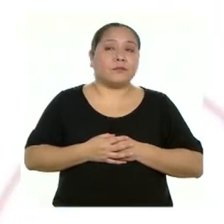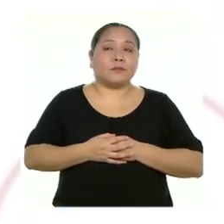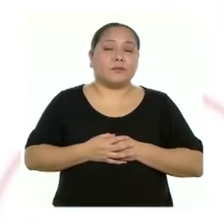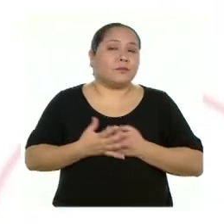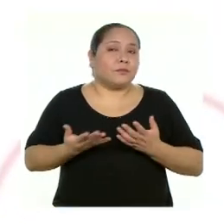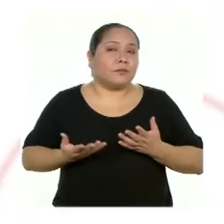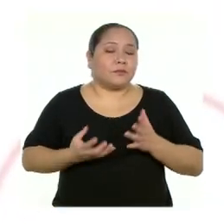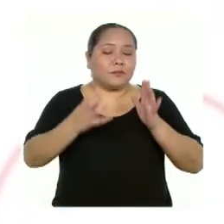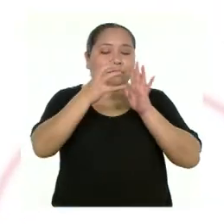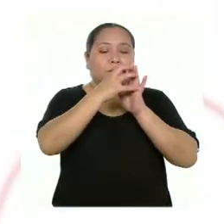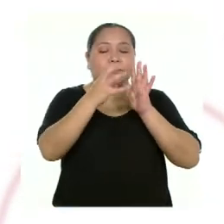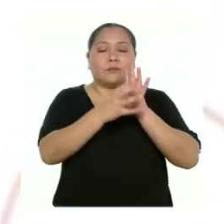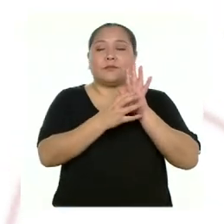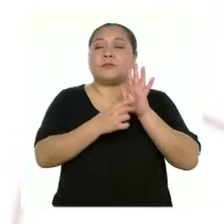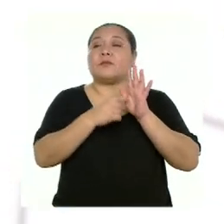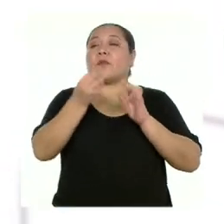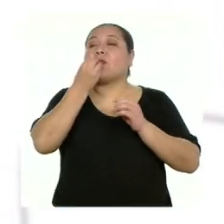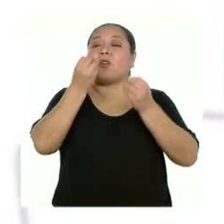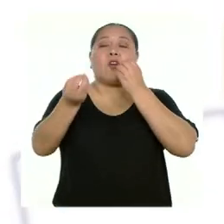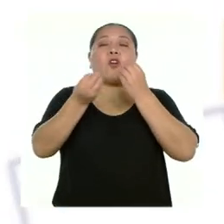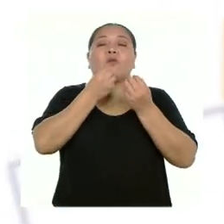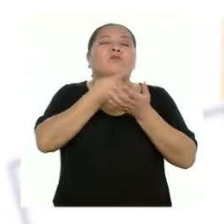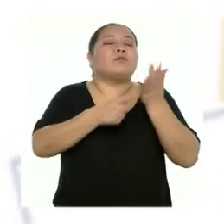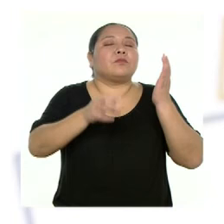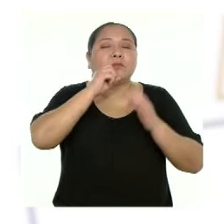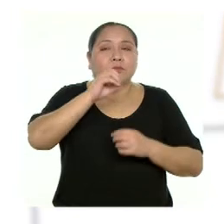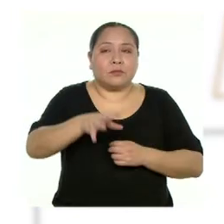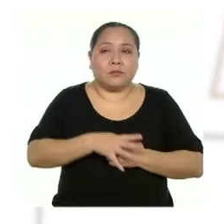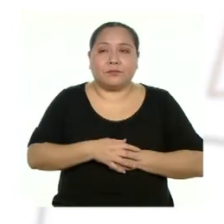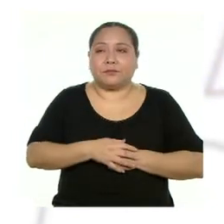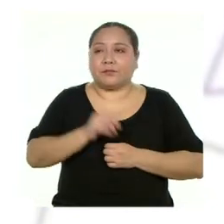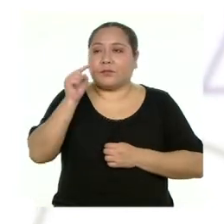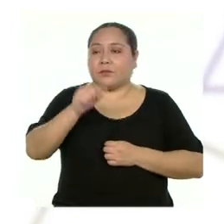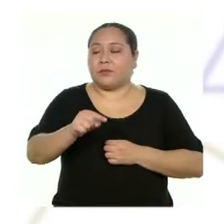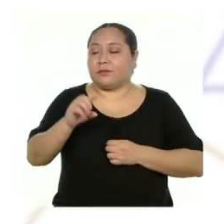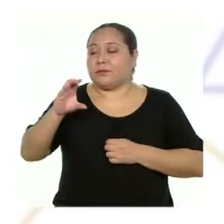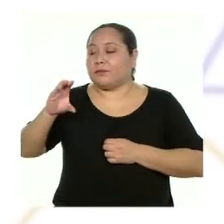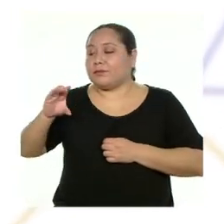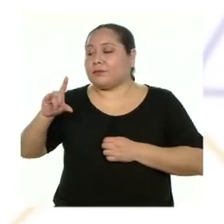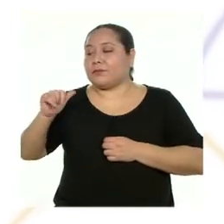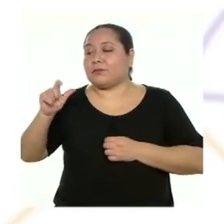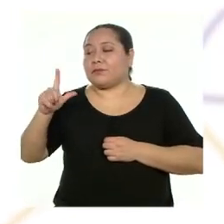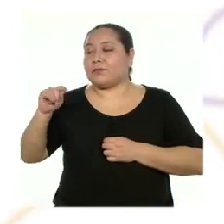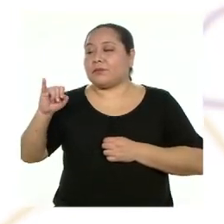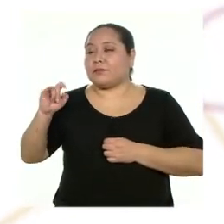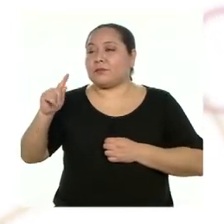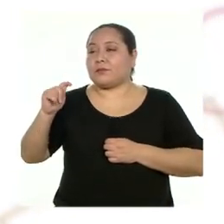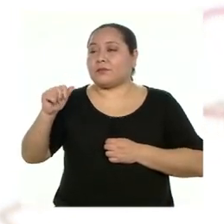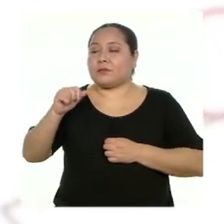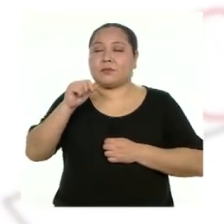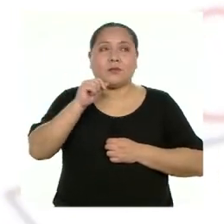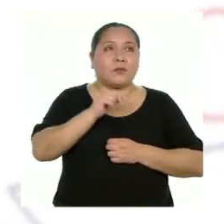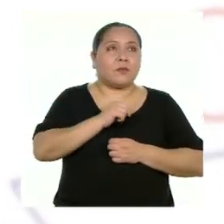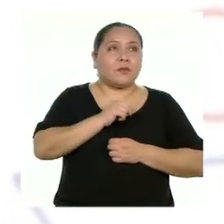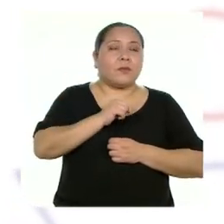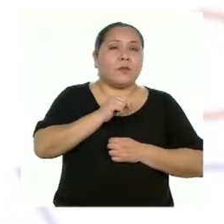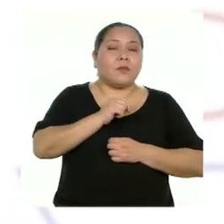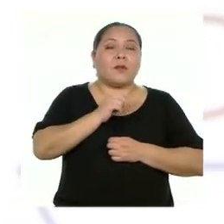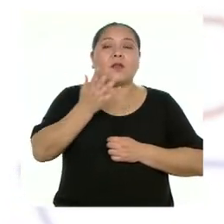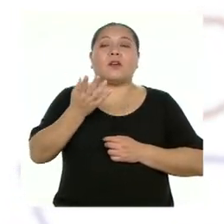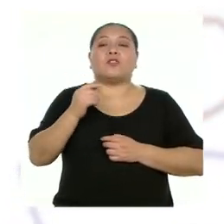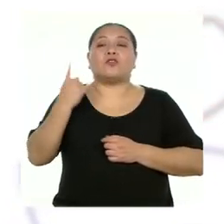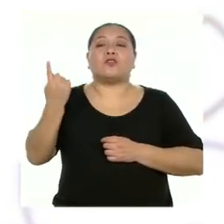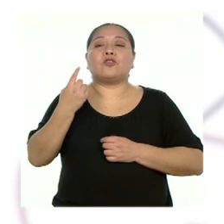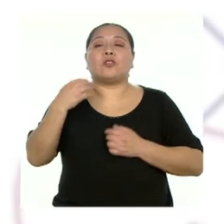Y en cuanto al tipo de comida, ¿qué podemos decir? Es una variable cualitativa nominal y solo tiene moda. Y la